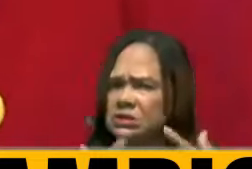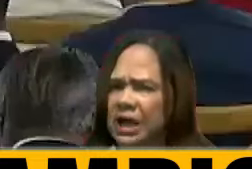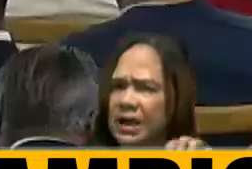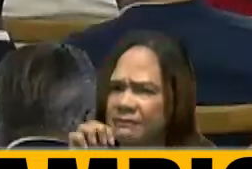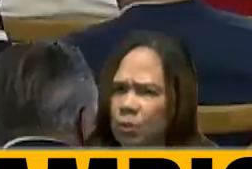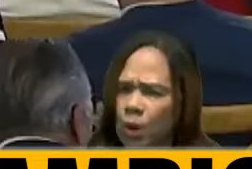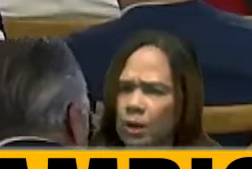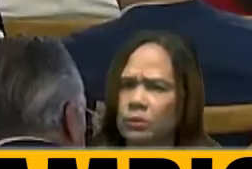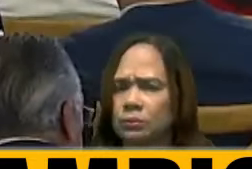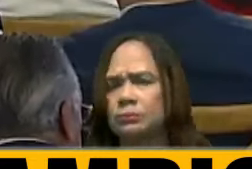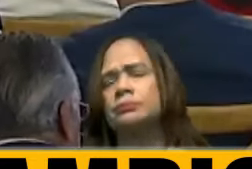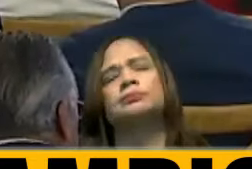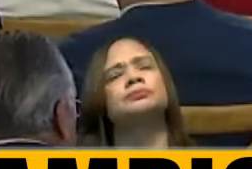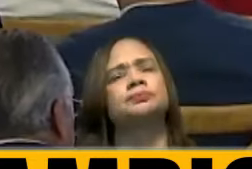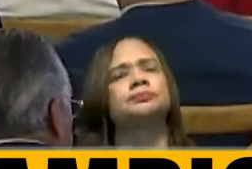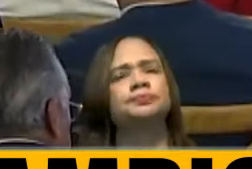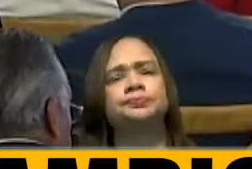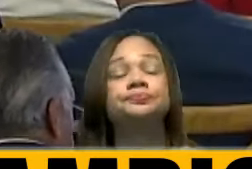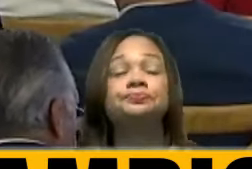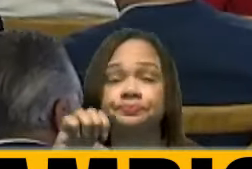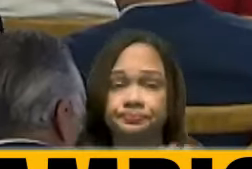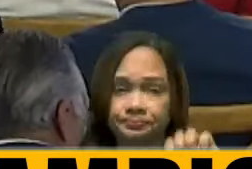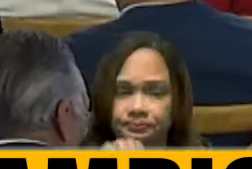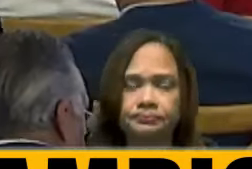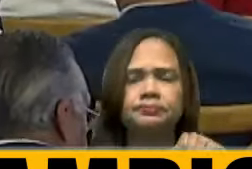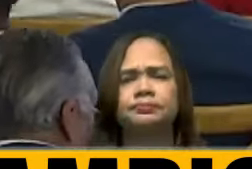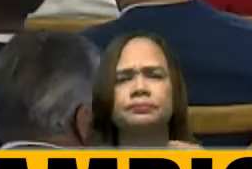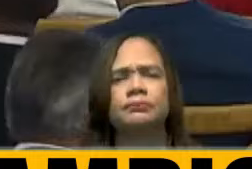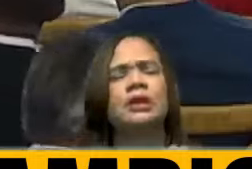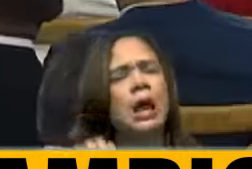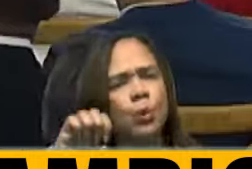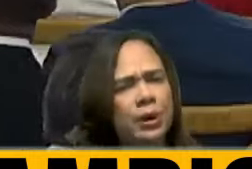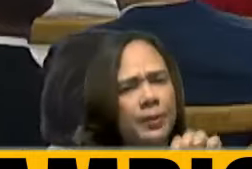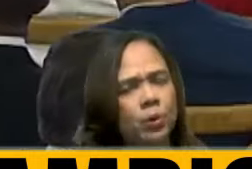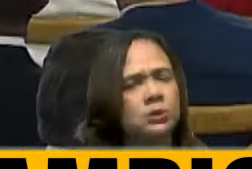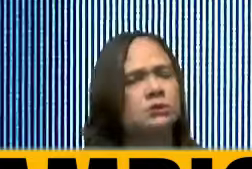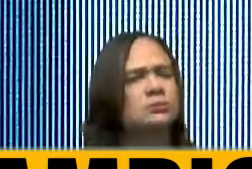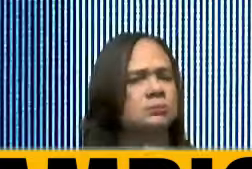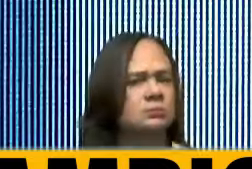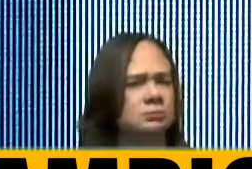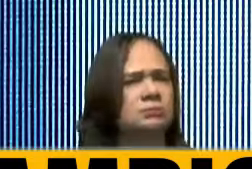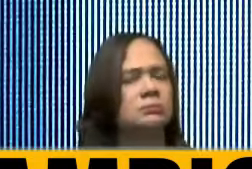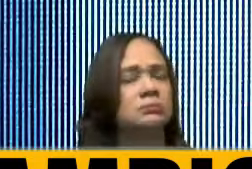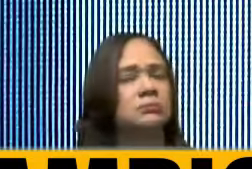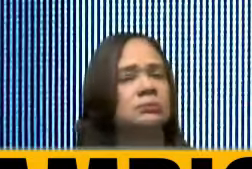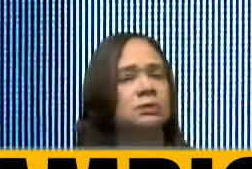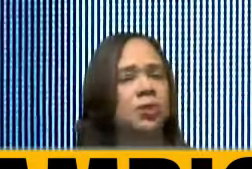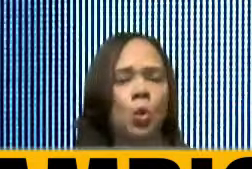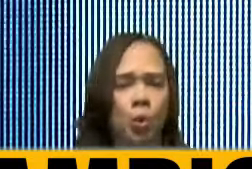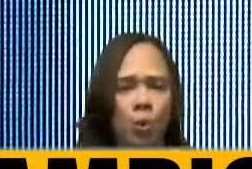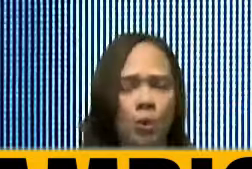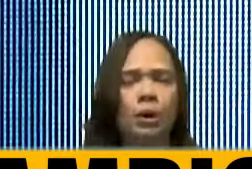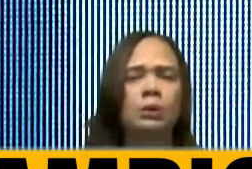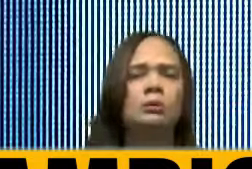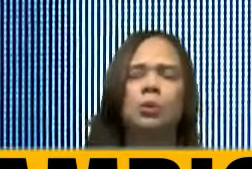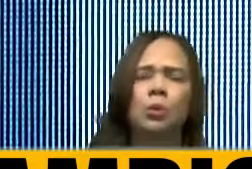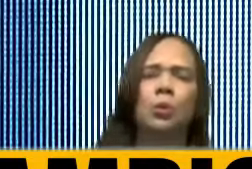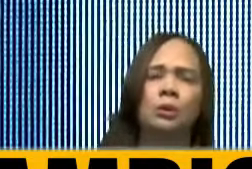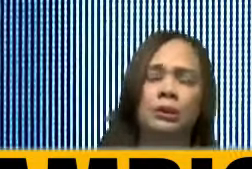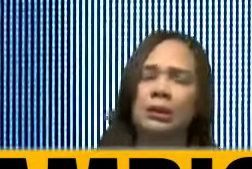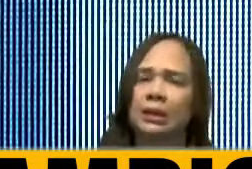positivos di que es así hicimos una evaluación una evaluación eh tanto también con asesoría externa con